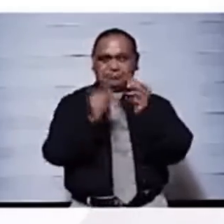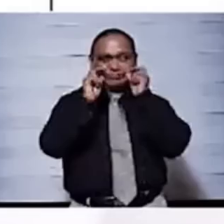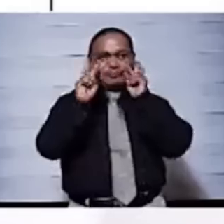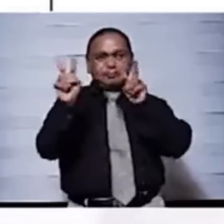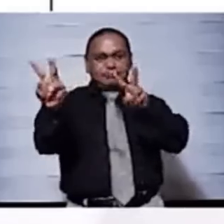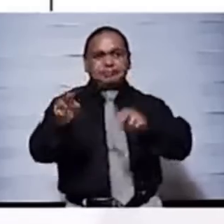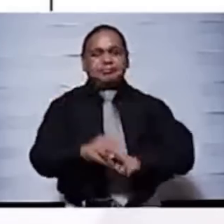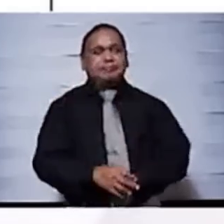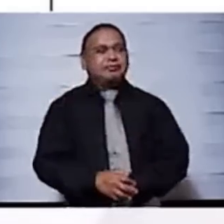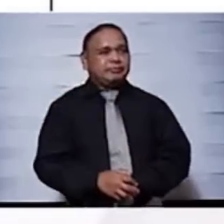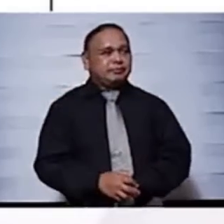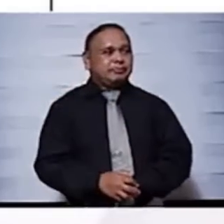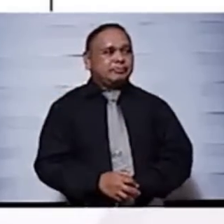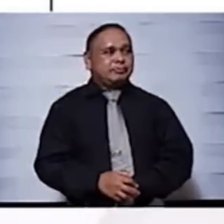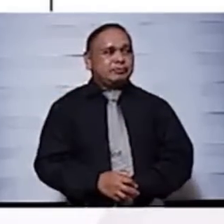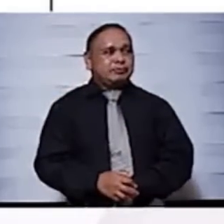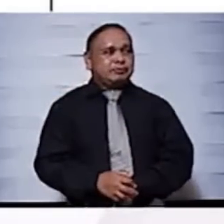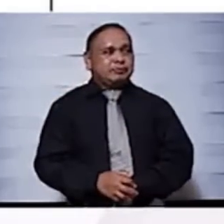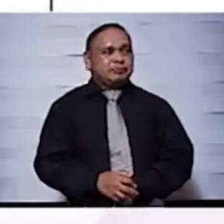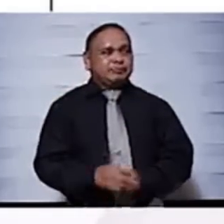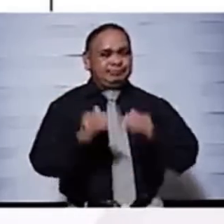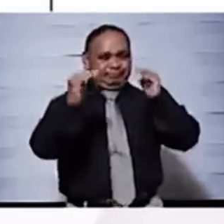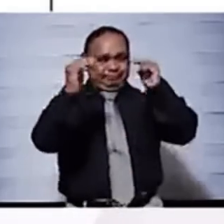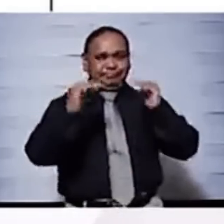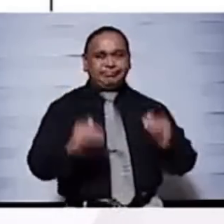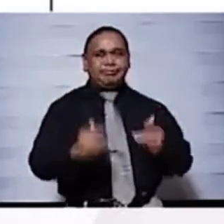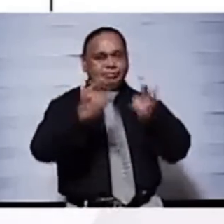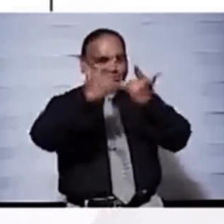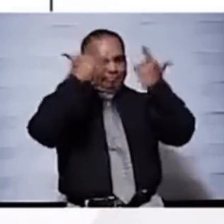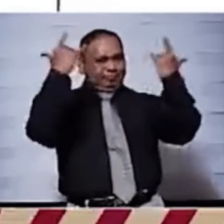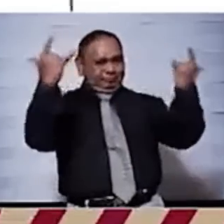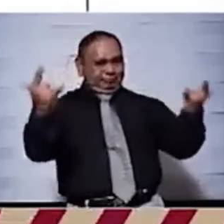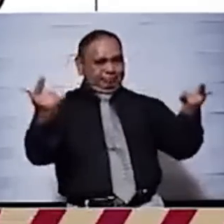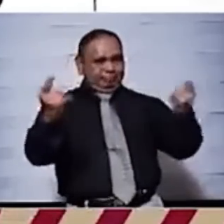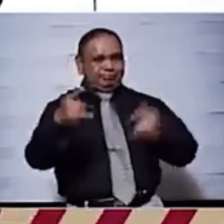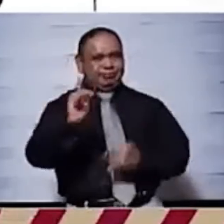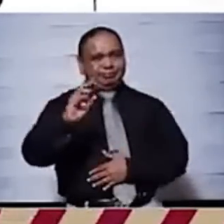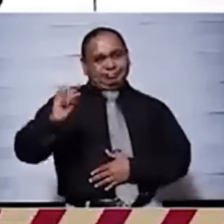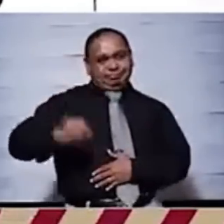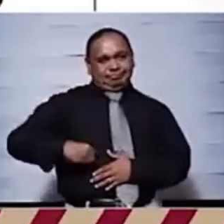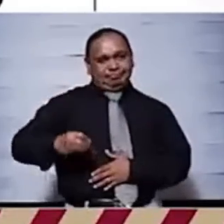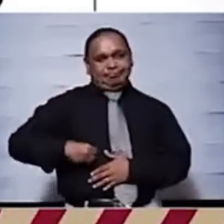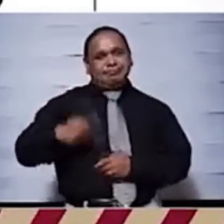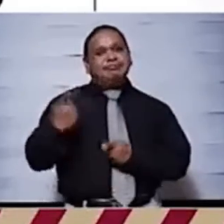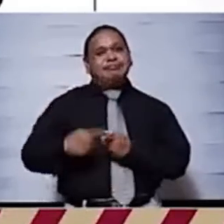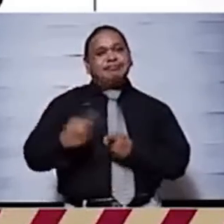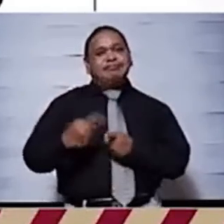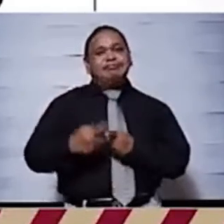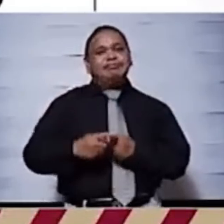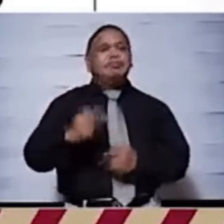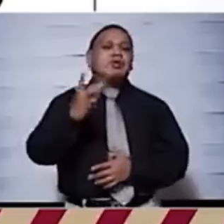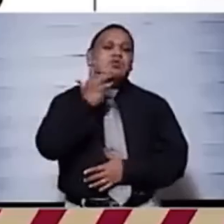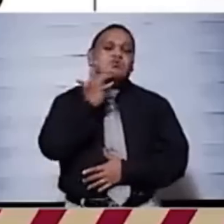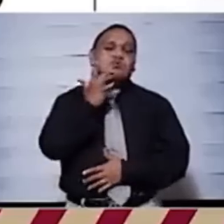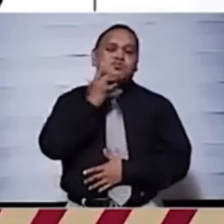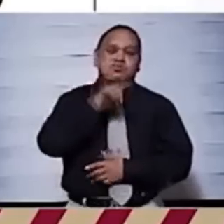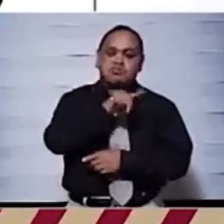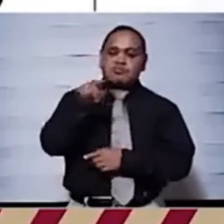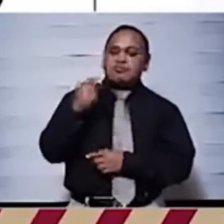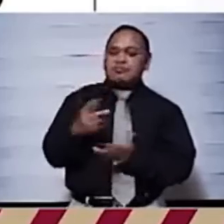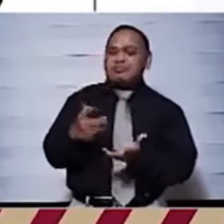rápidamente los cartones. Y luego, pues, esta historia, te dicen que acusan a Andrés López Obrador de que